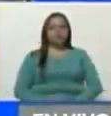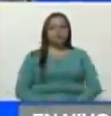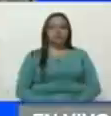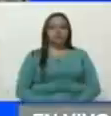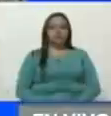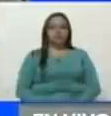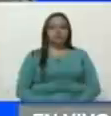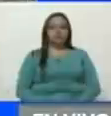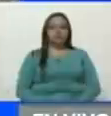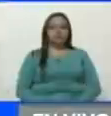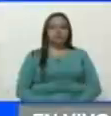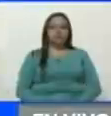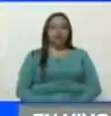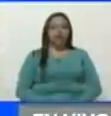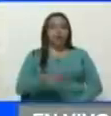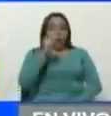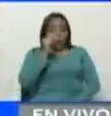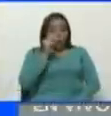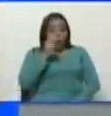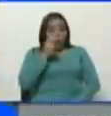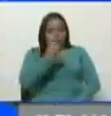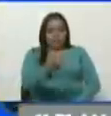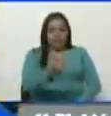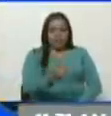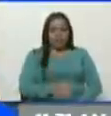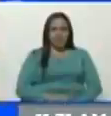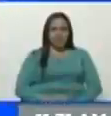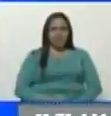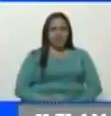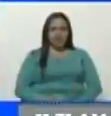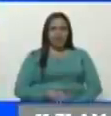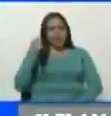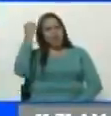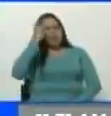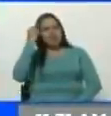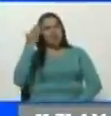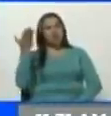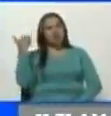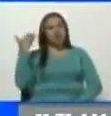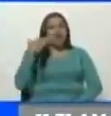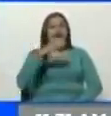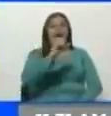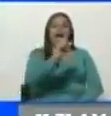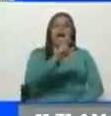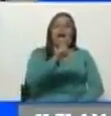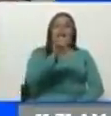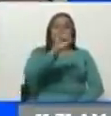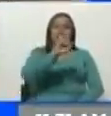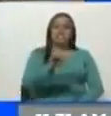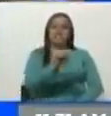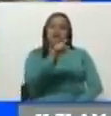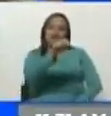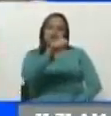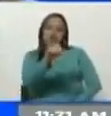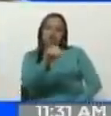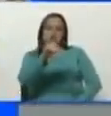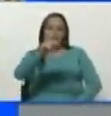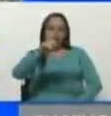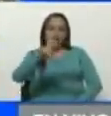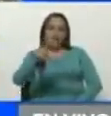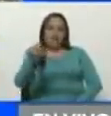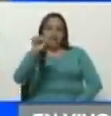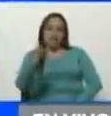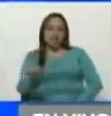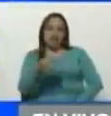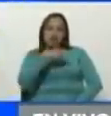los hombres, según decía el señor Aristóteles, somos animales sociales, humanos sociables.